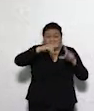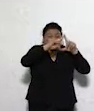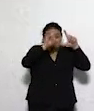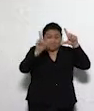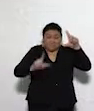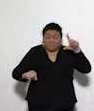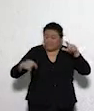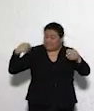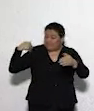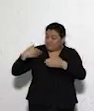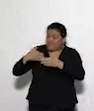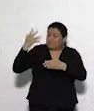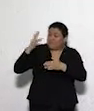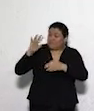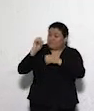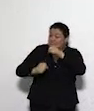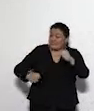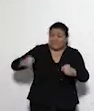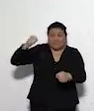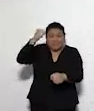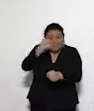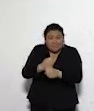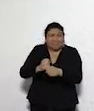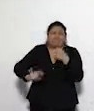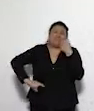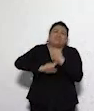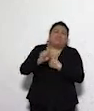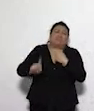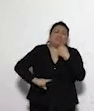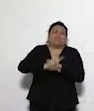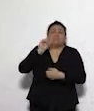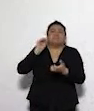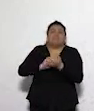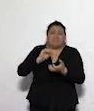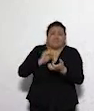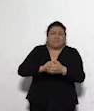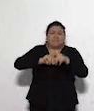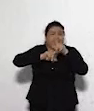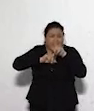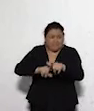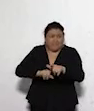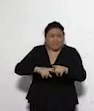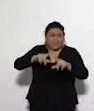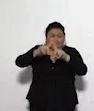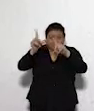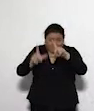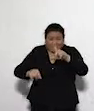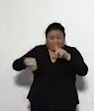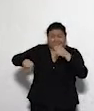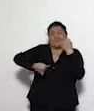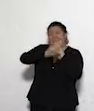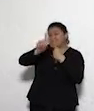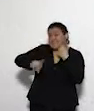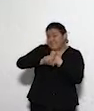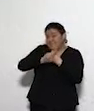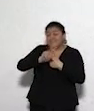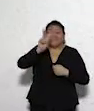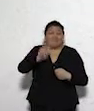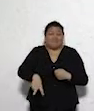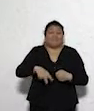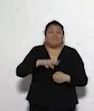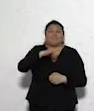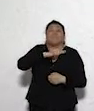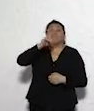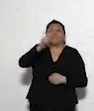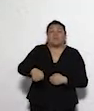década sin poder encontrar la solución a los graves problemas que se enfrentan en este ámbito, lo cual lleva implícita